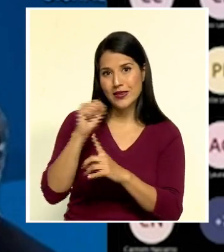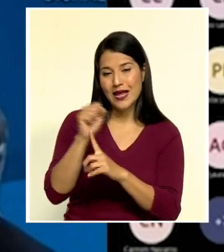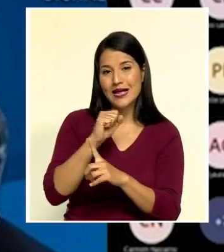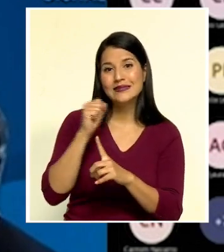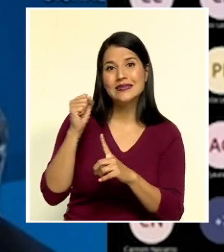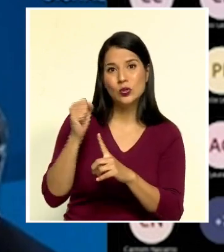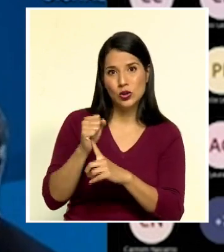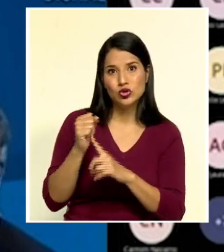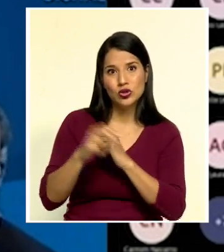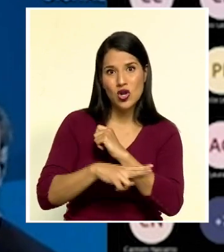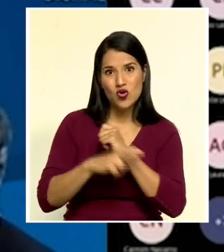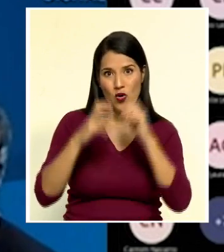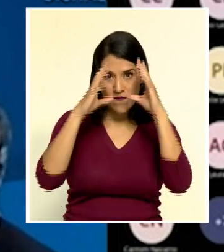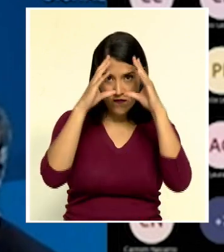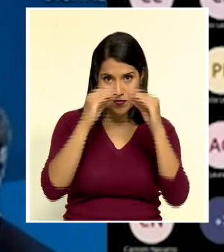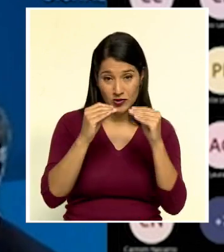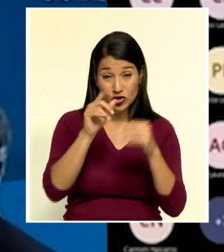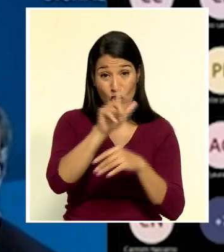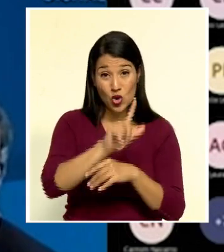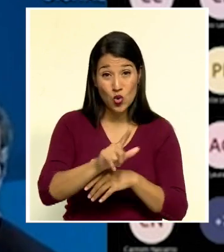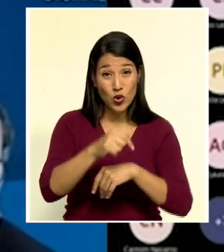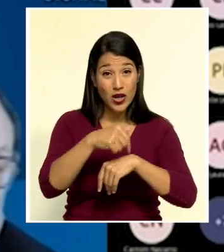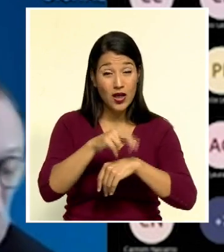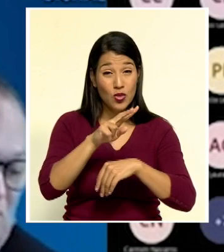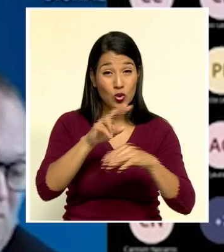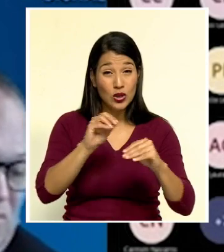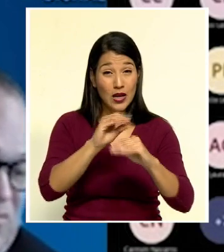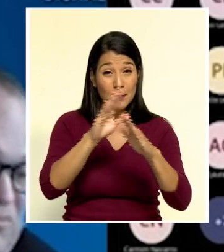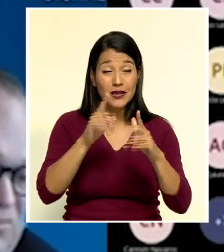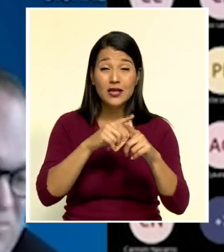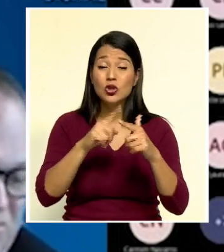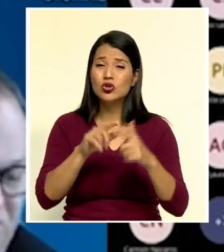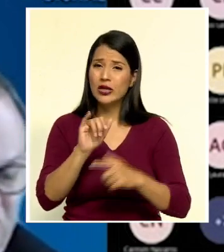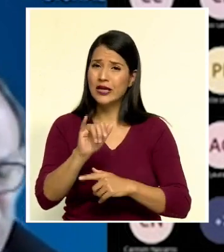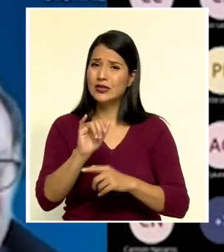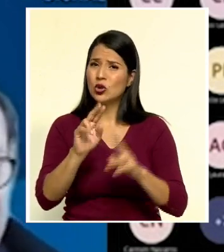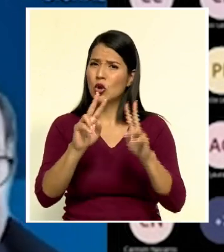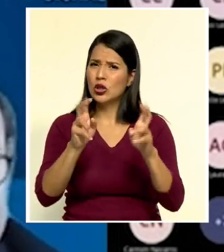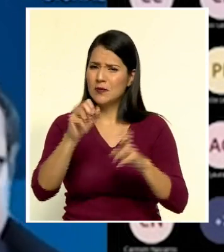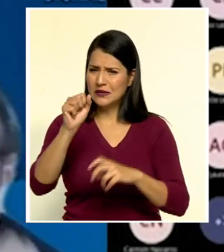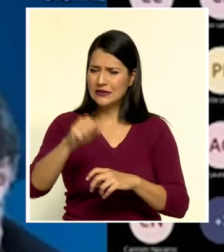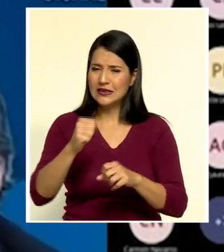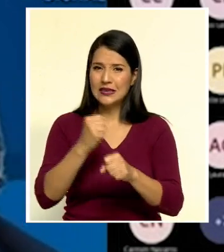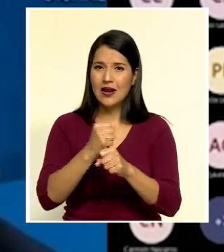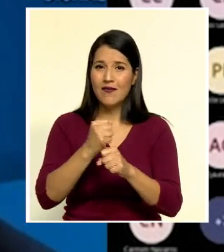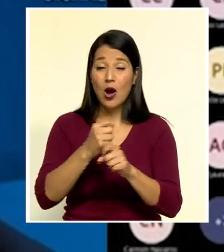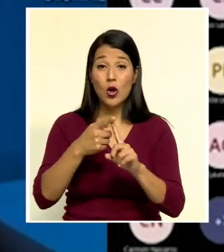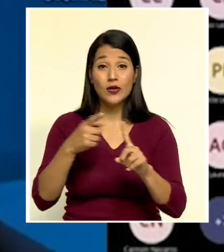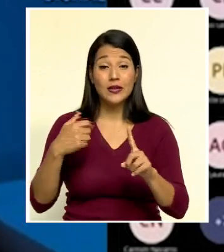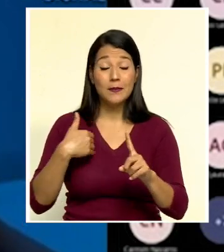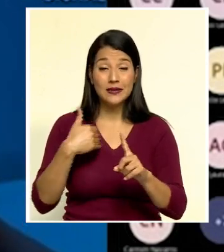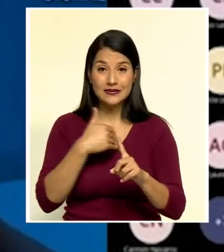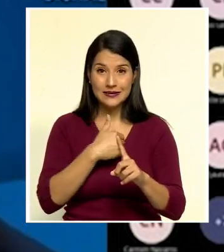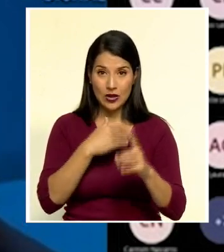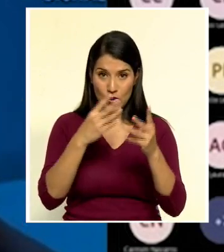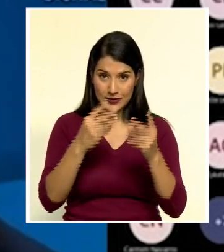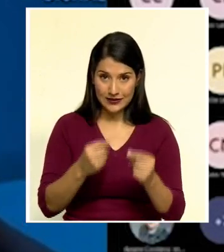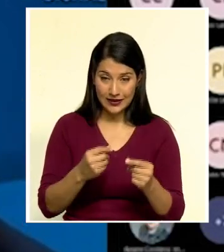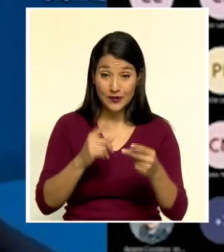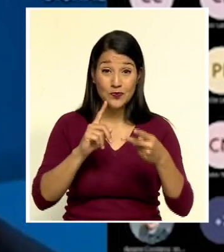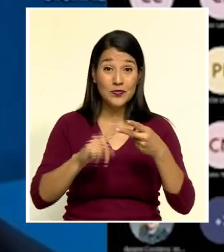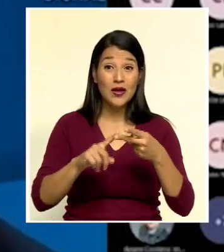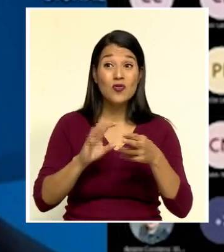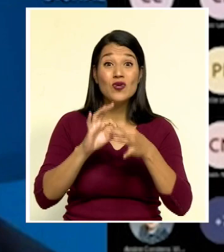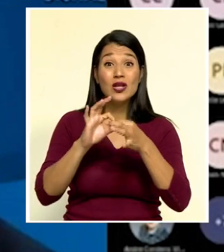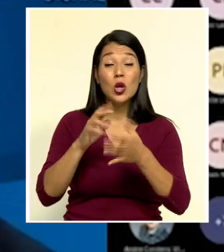2 de la mañana, ¿verdad? Entonces son temas que sí se trabajan acá desde el Ministerio. En cuanto a lo que es el pago de